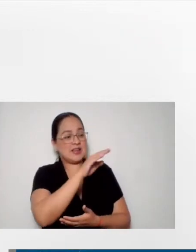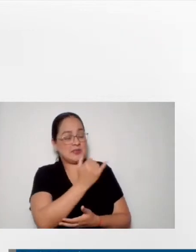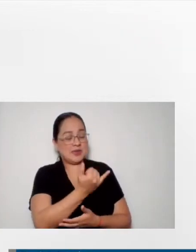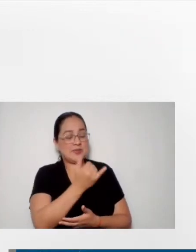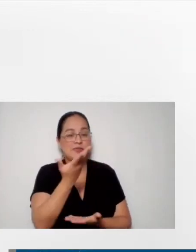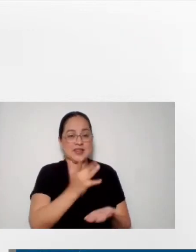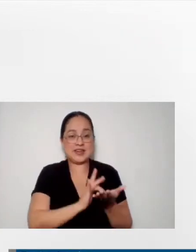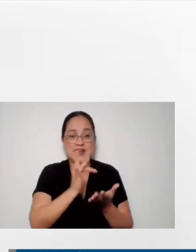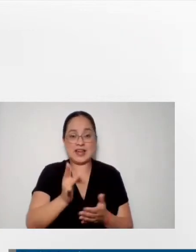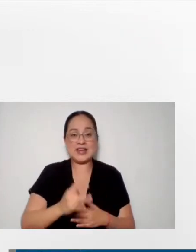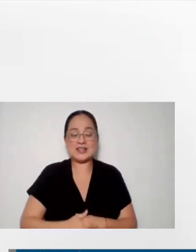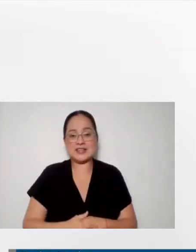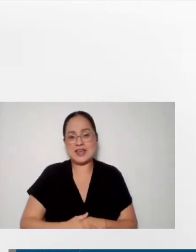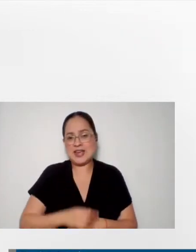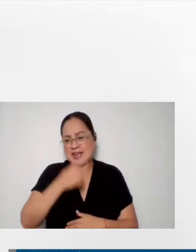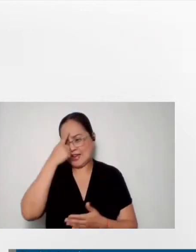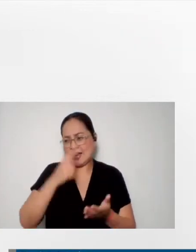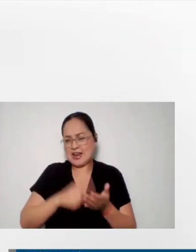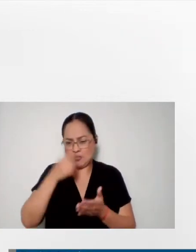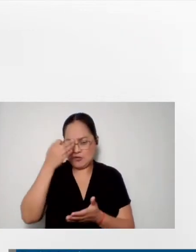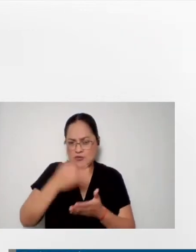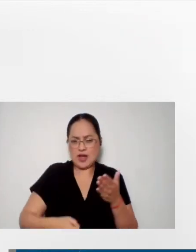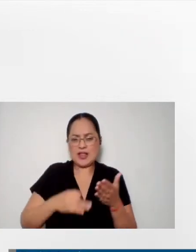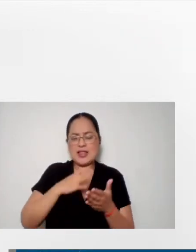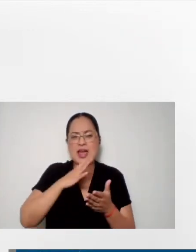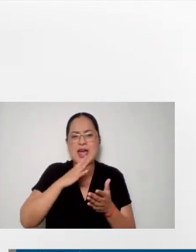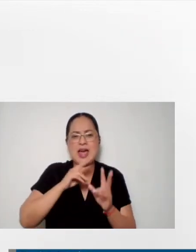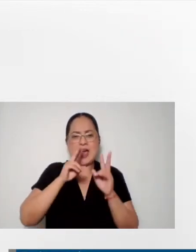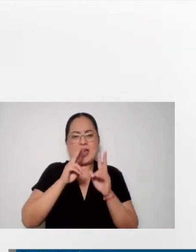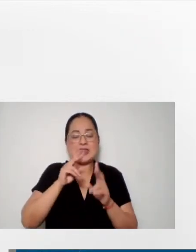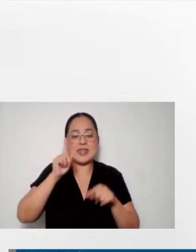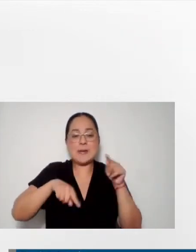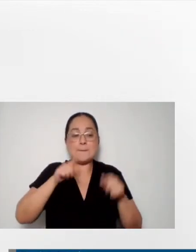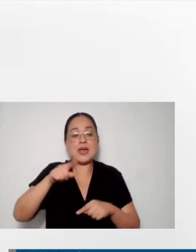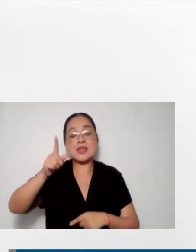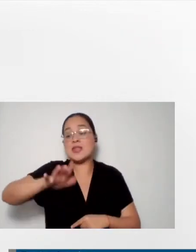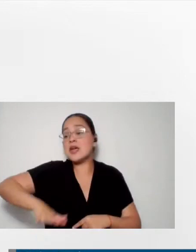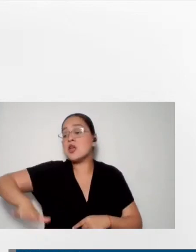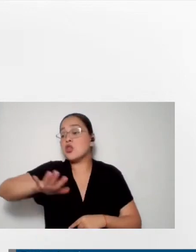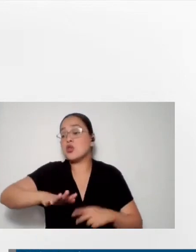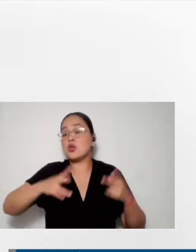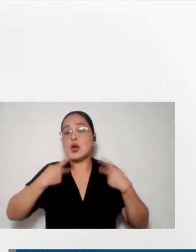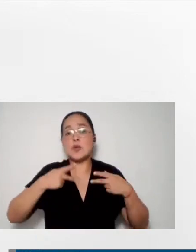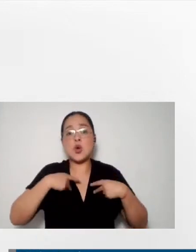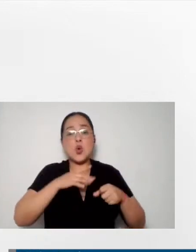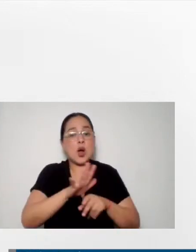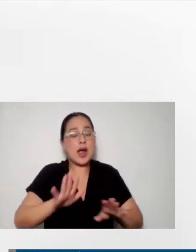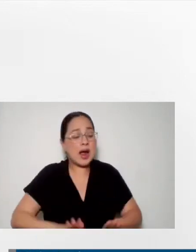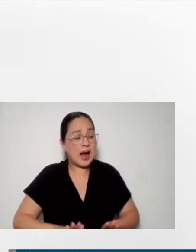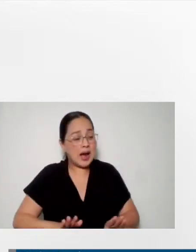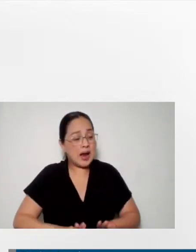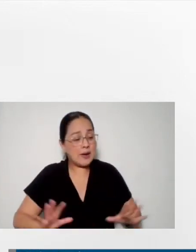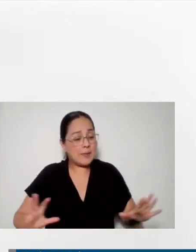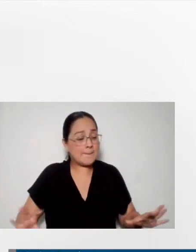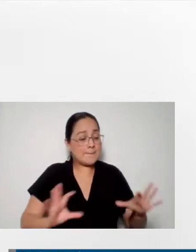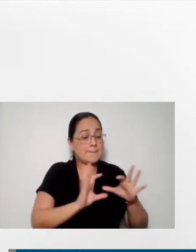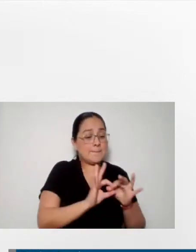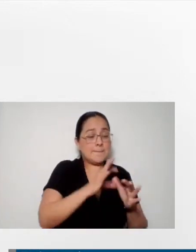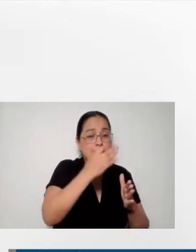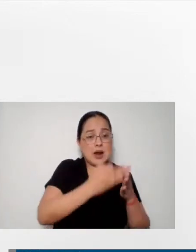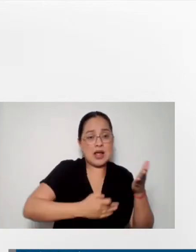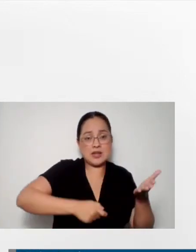faltará tanto por definir como la sociedad tenga exigencias, ¿no? Los modelos cambian, porque